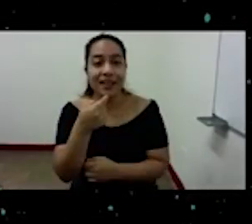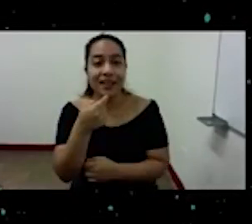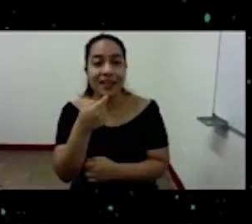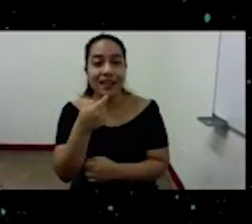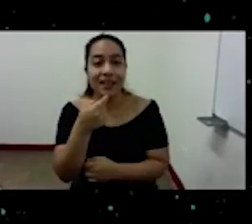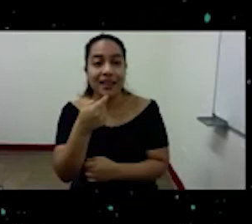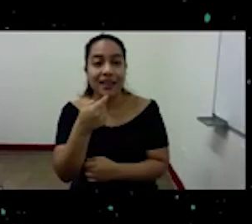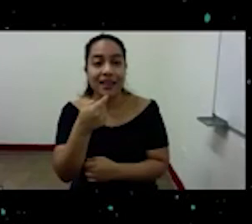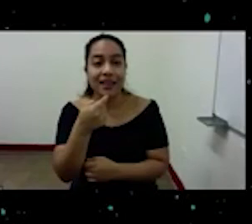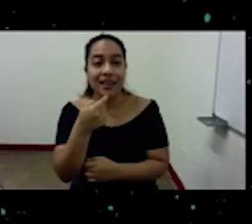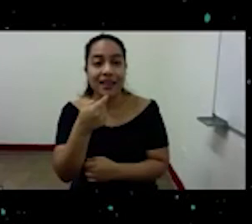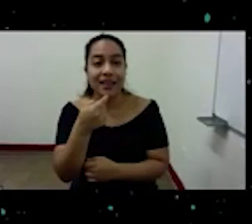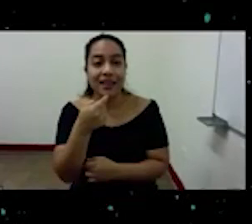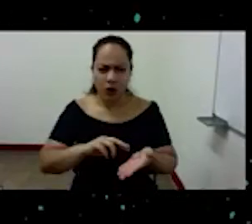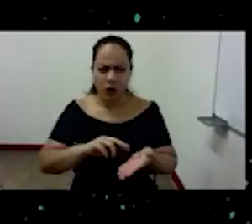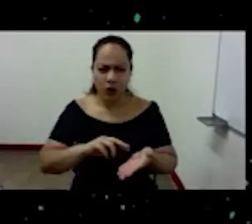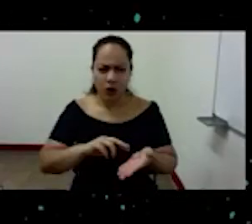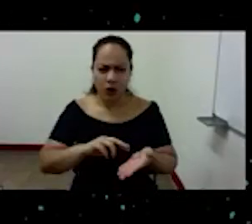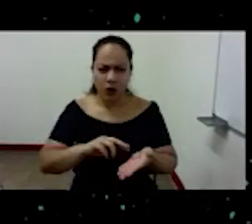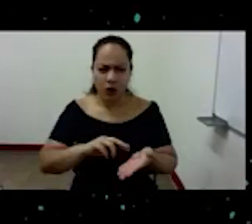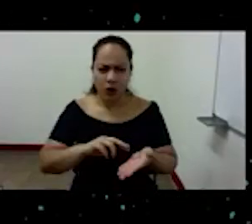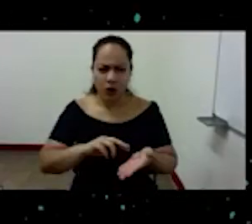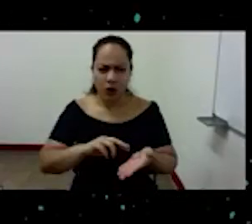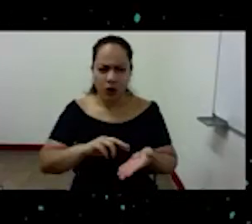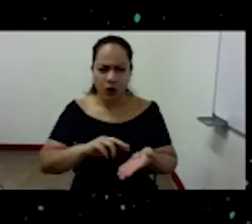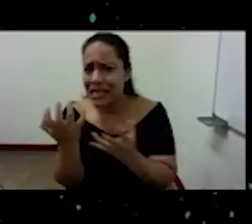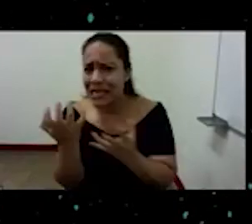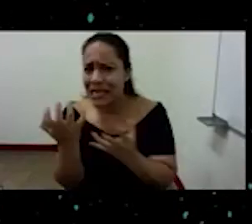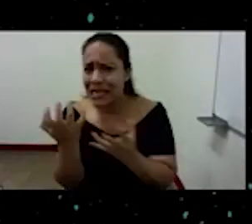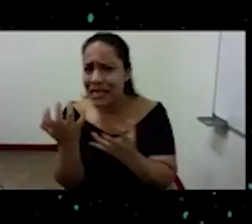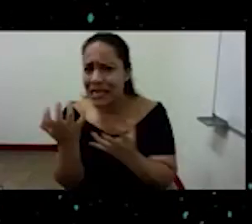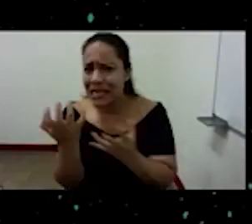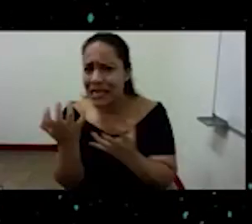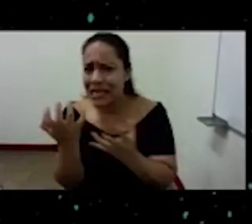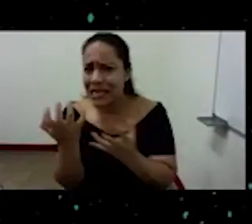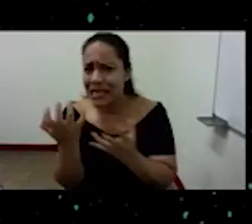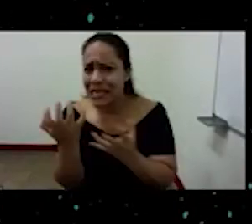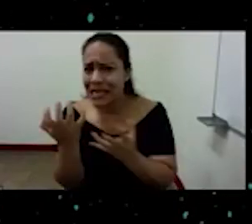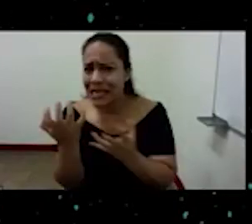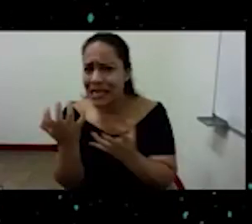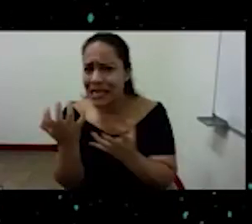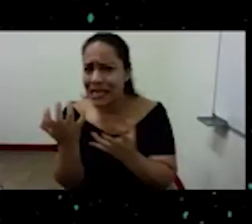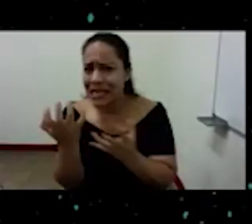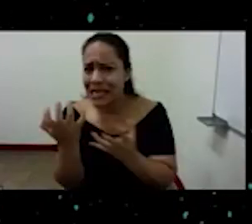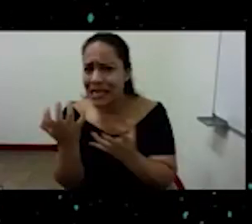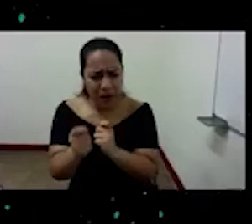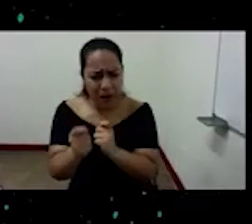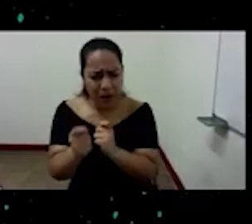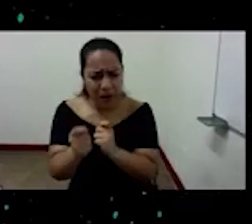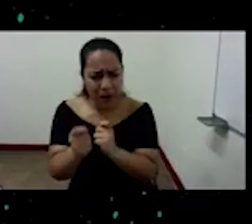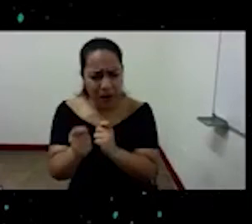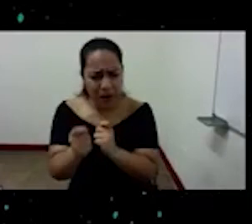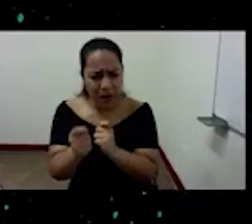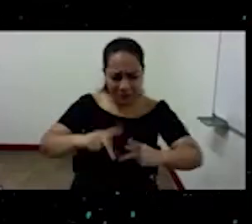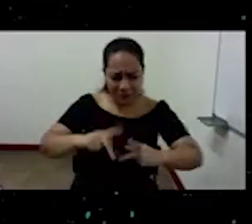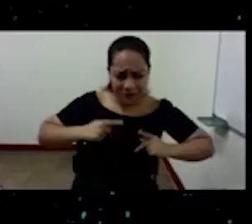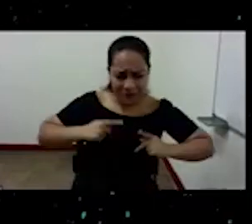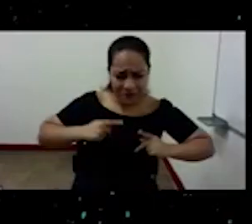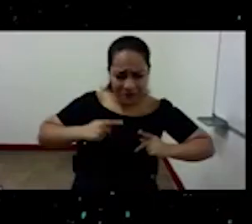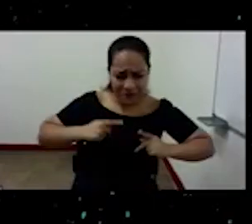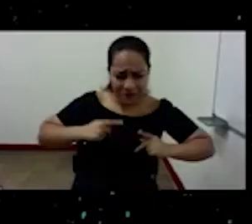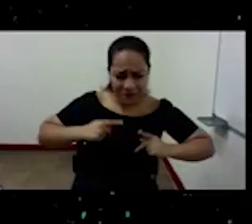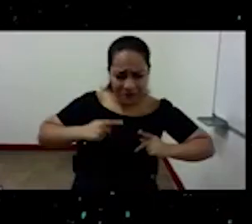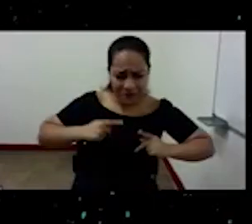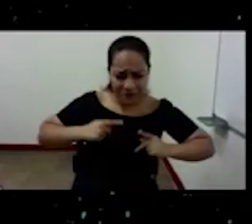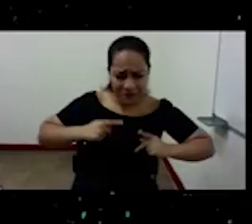en contraposición a quienes se afanan por derivar las artes de un principio único como fuente de vida necesaria de toda obra de